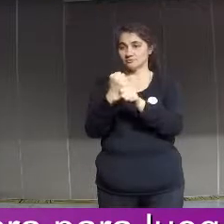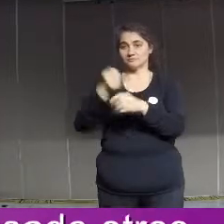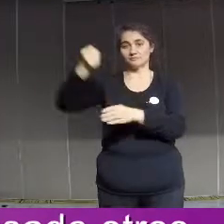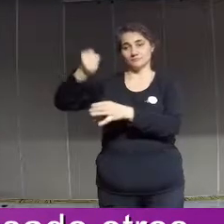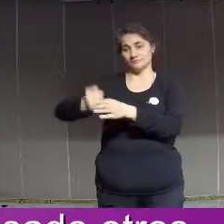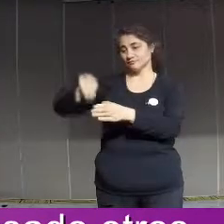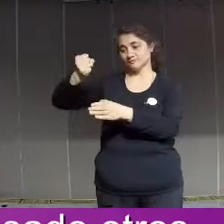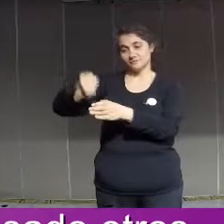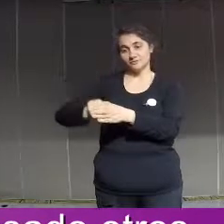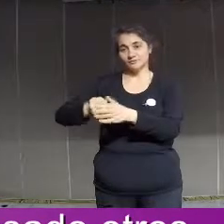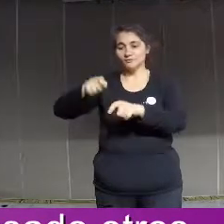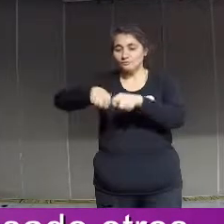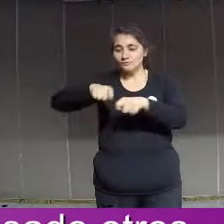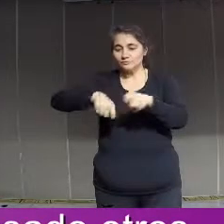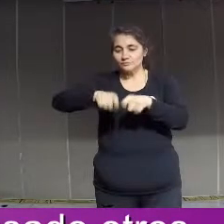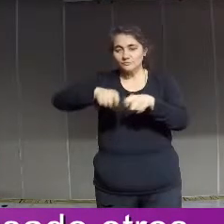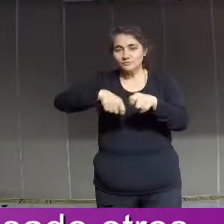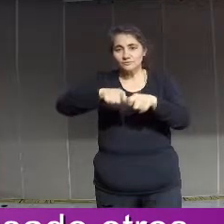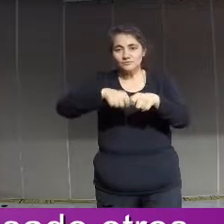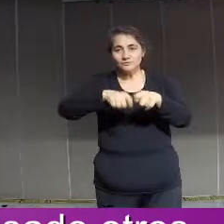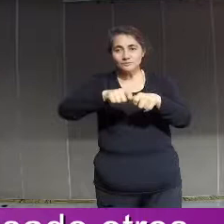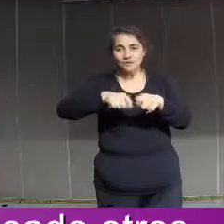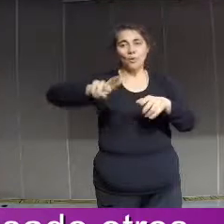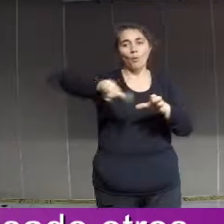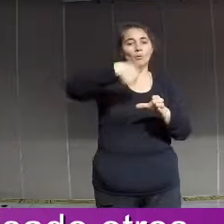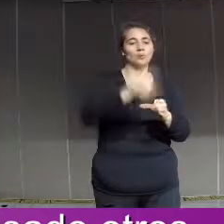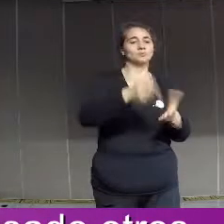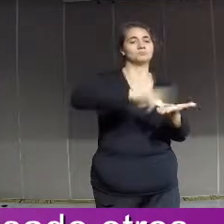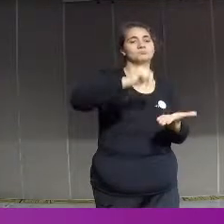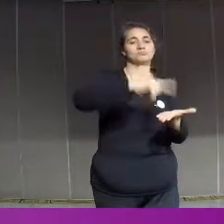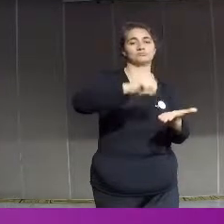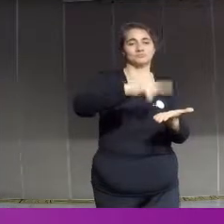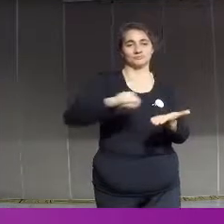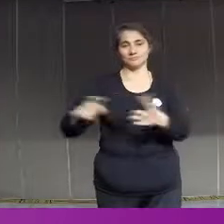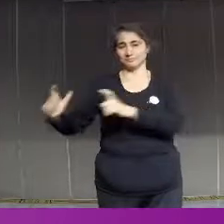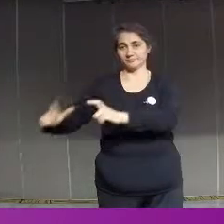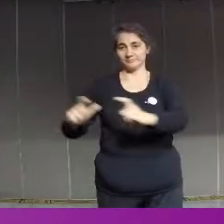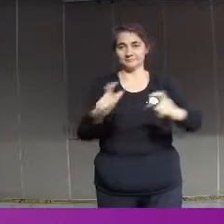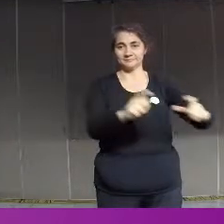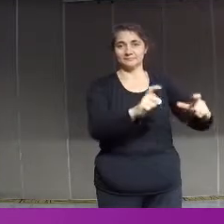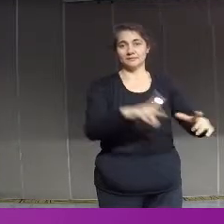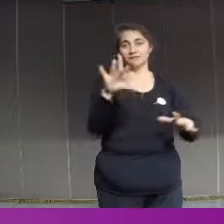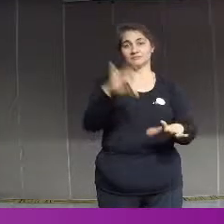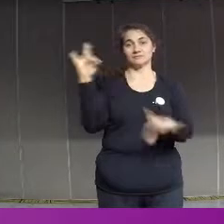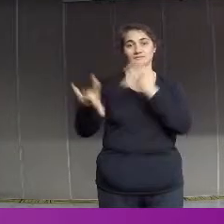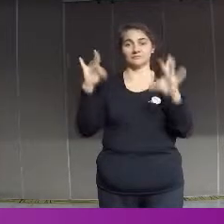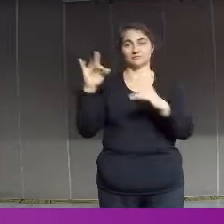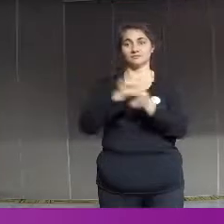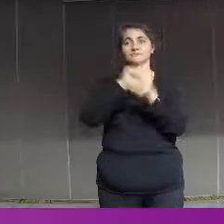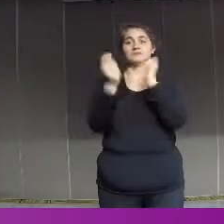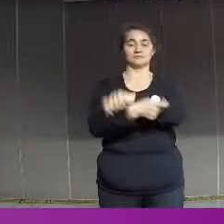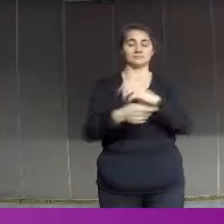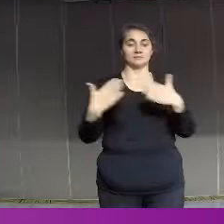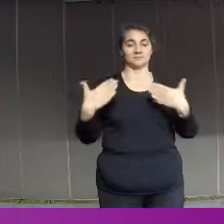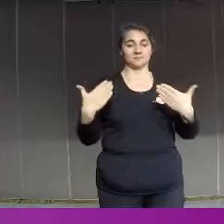Entonces, la videodeglución es una evaluación objetiva y dinámica del proceso completo de la deglución. Esto que decía Gaby, ¿no?, me